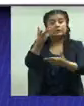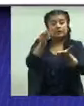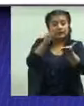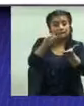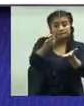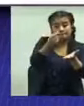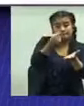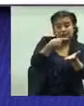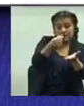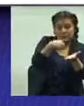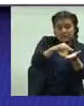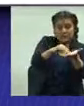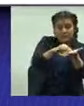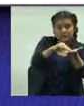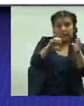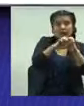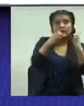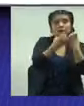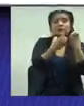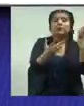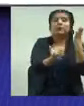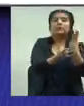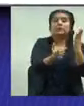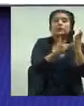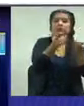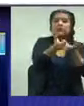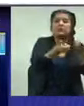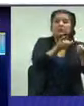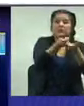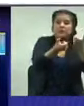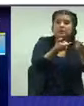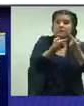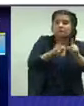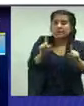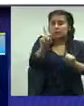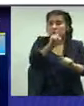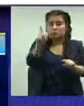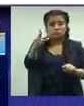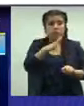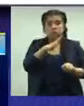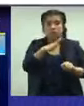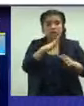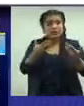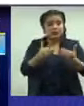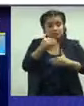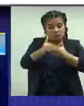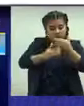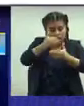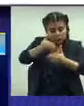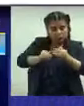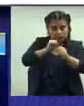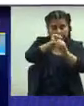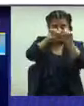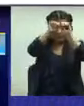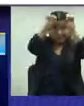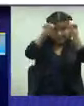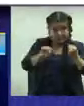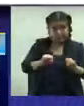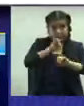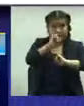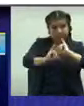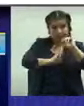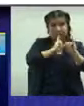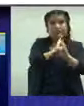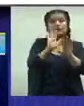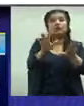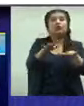y abastecimiento de equipo y equipamiento, no tienen realmente procesos en marcha. Entonces, uno tendría que decir